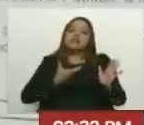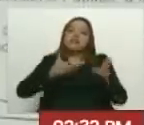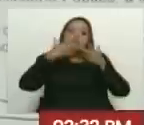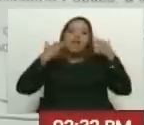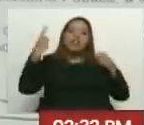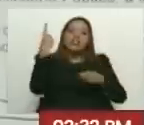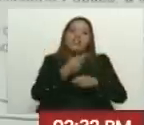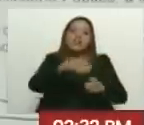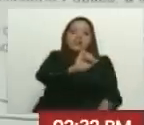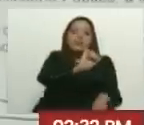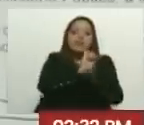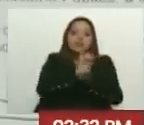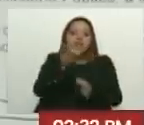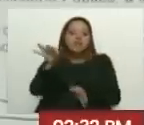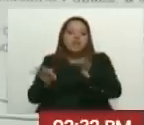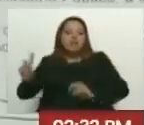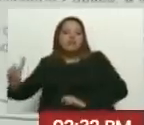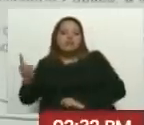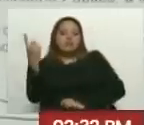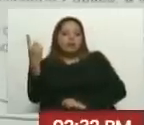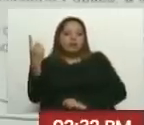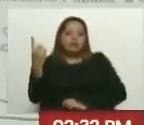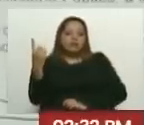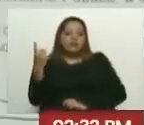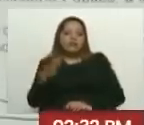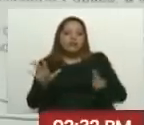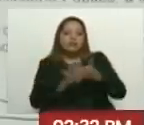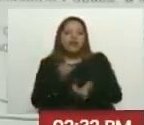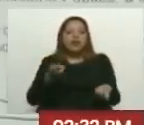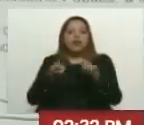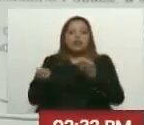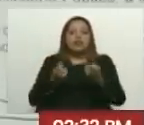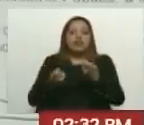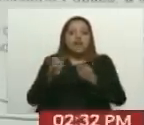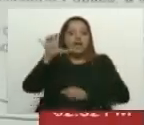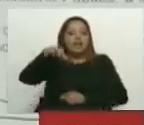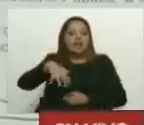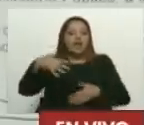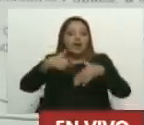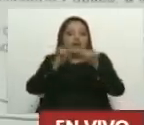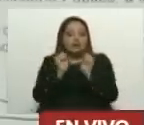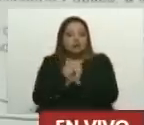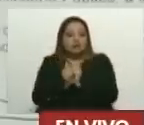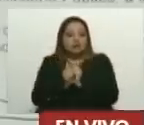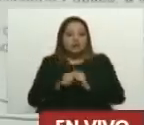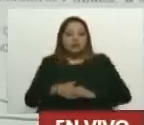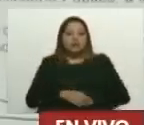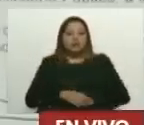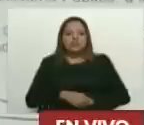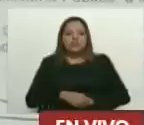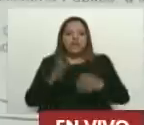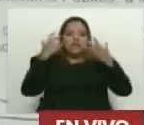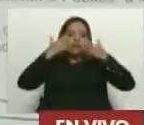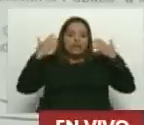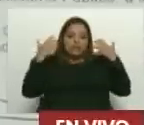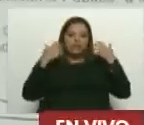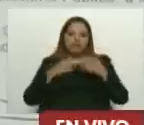al Tribunal Primero de Primera Instancia en Funciones de Control del Estado de Anzoátegui, extensión El Tigre,